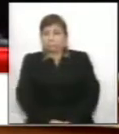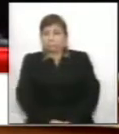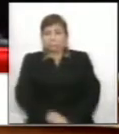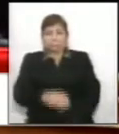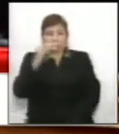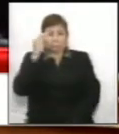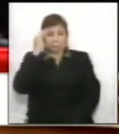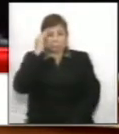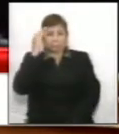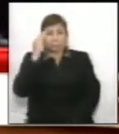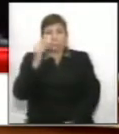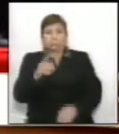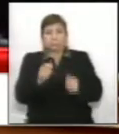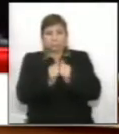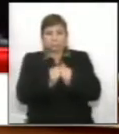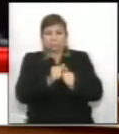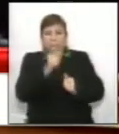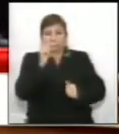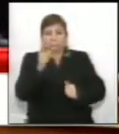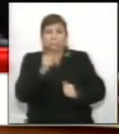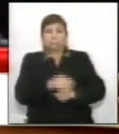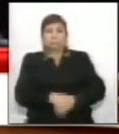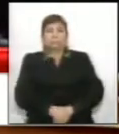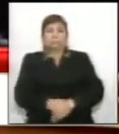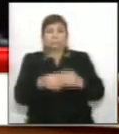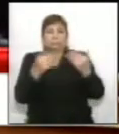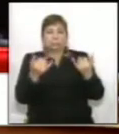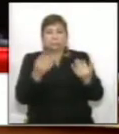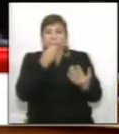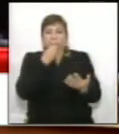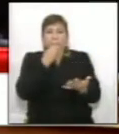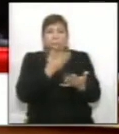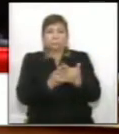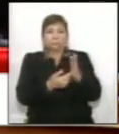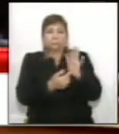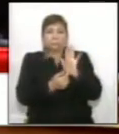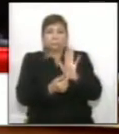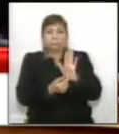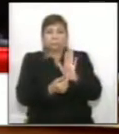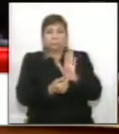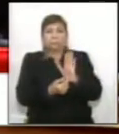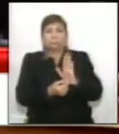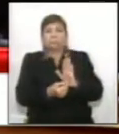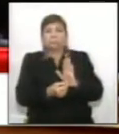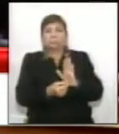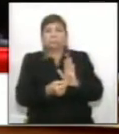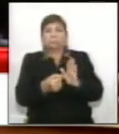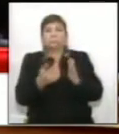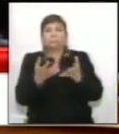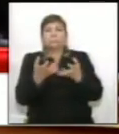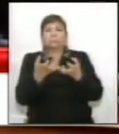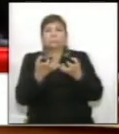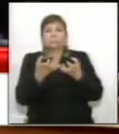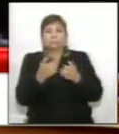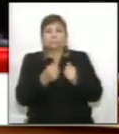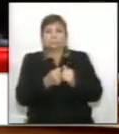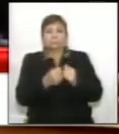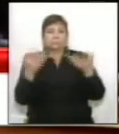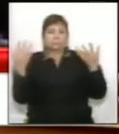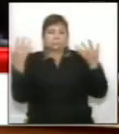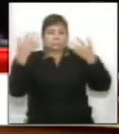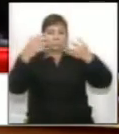Saludamos que tenga usted hoy a bien mostrar que quiere